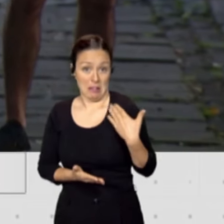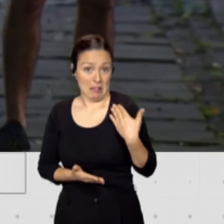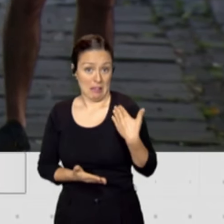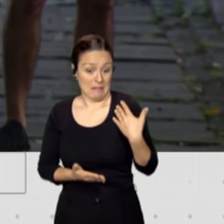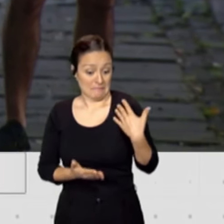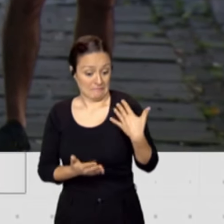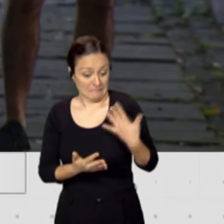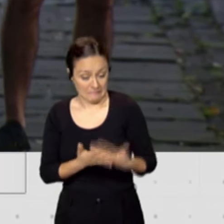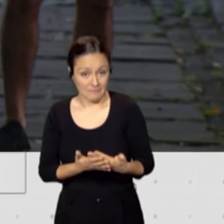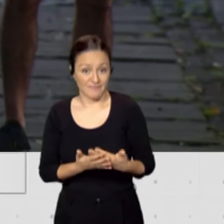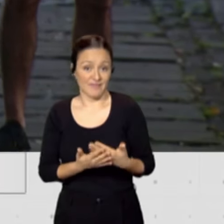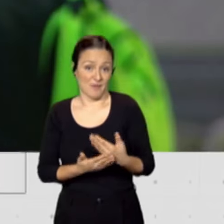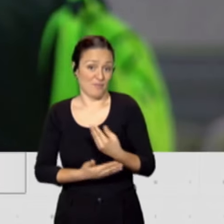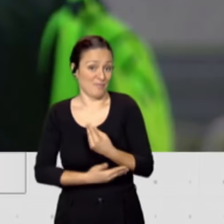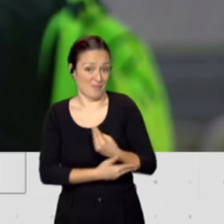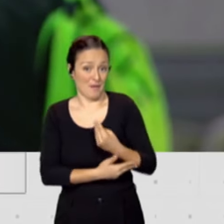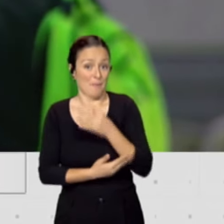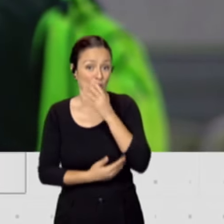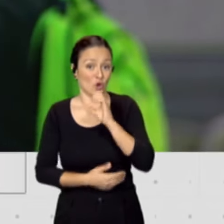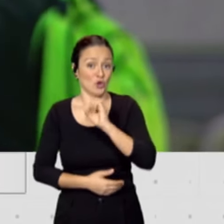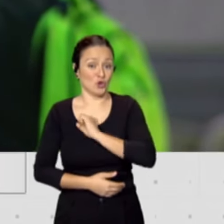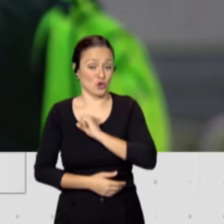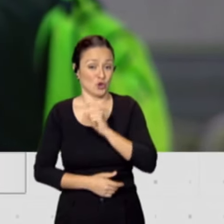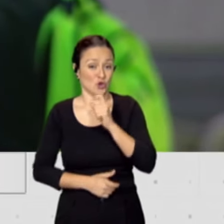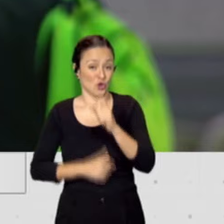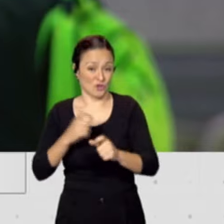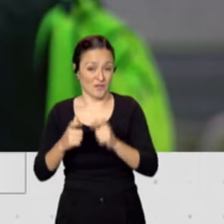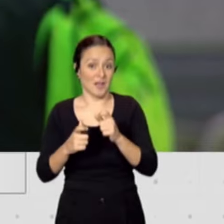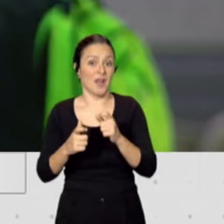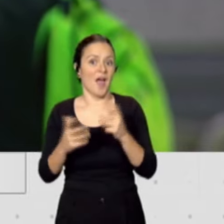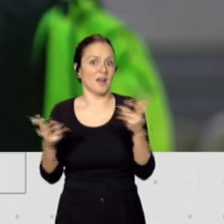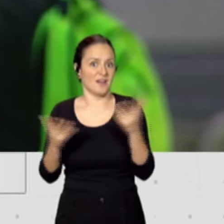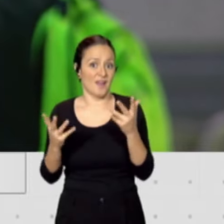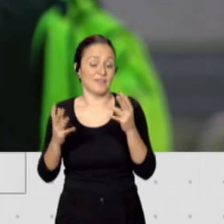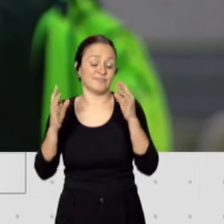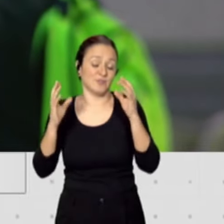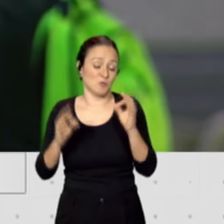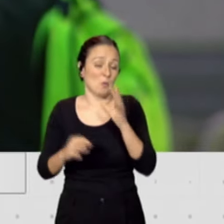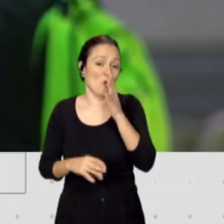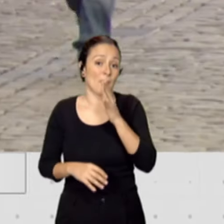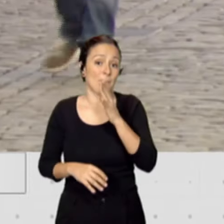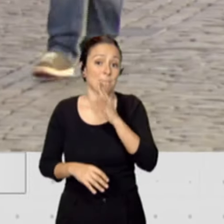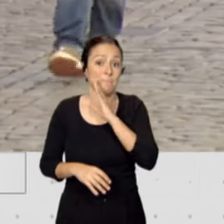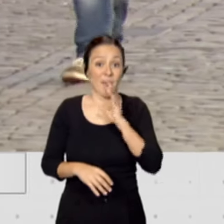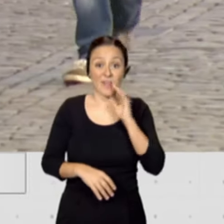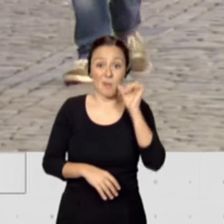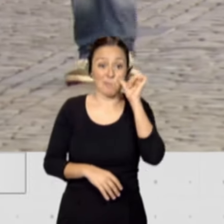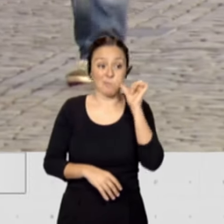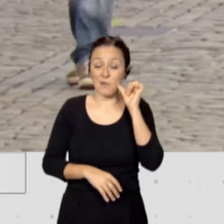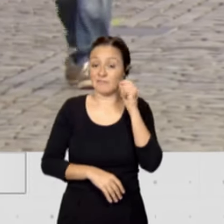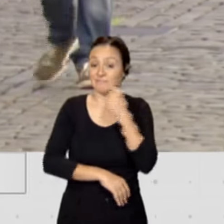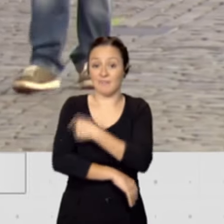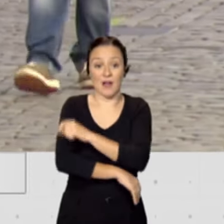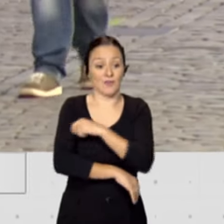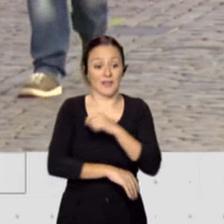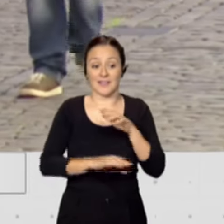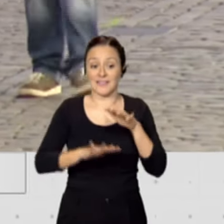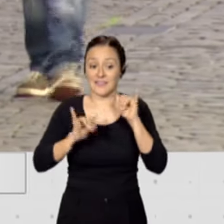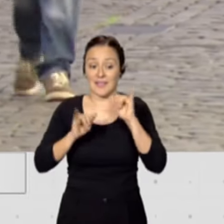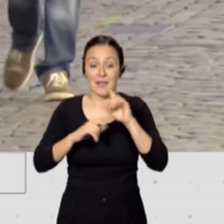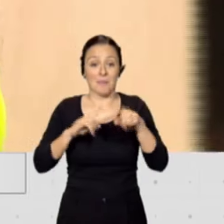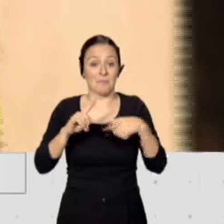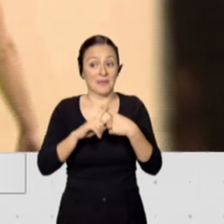meses atrás de un niño portofina grave pequeñito fue una madre no embarazada que no se vacunó y su hijo tuvo la